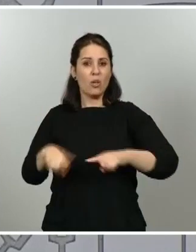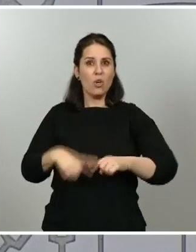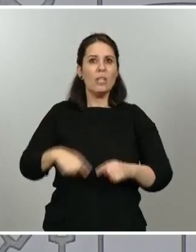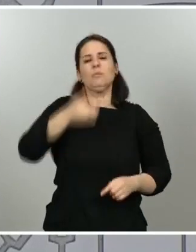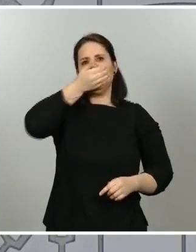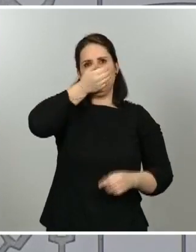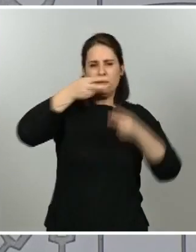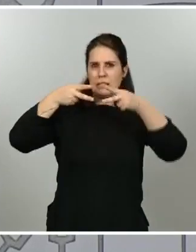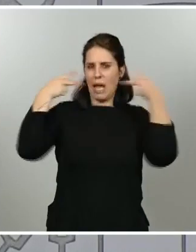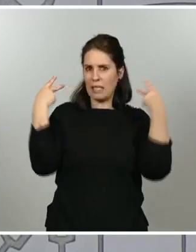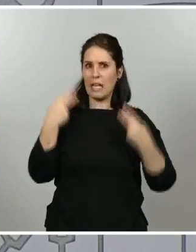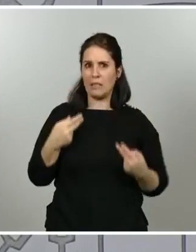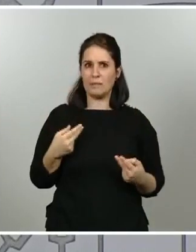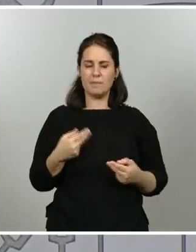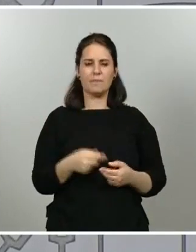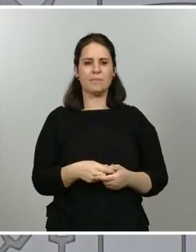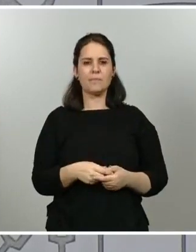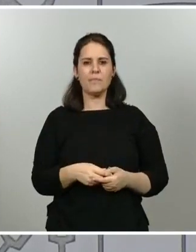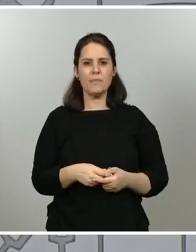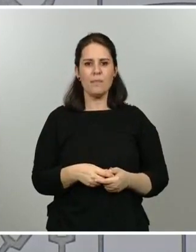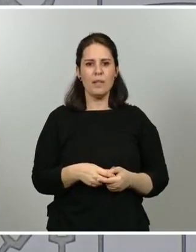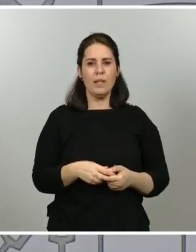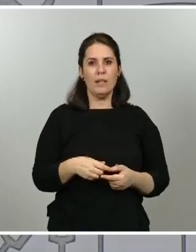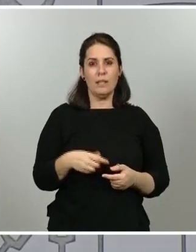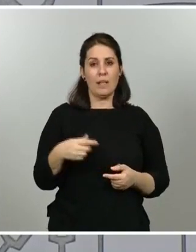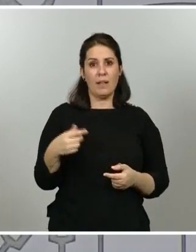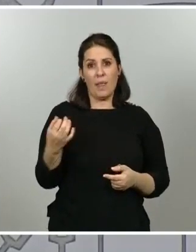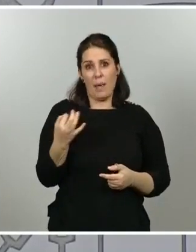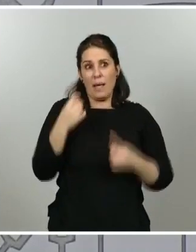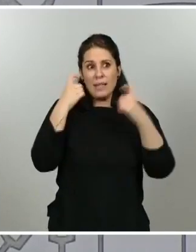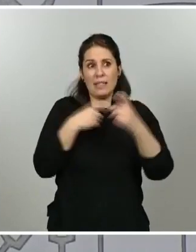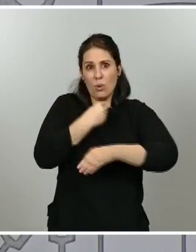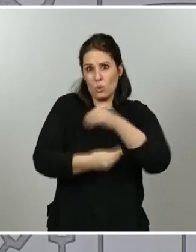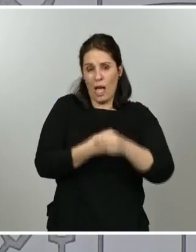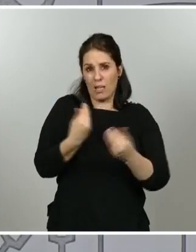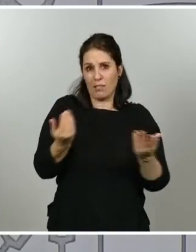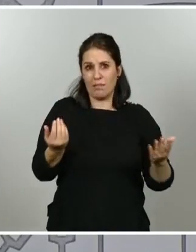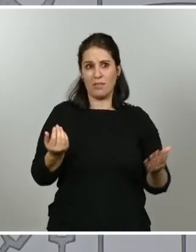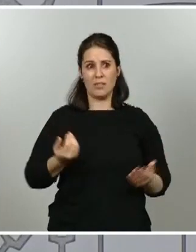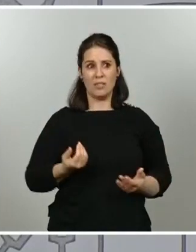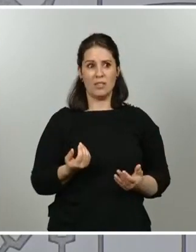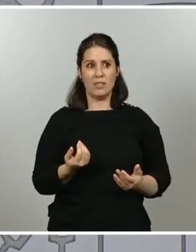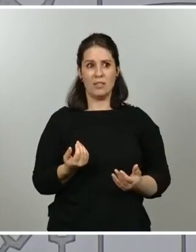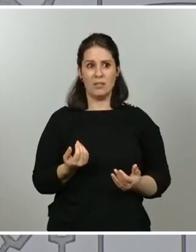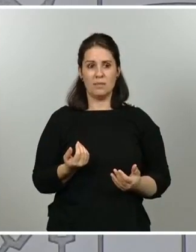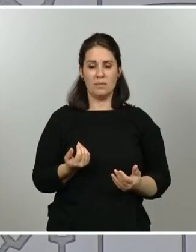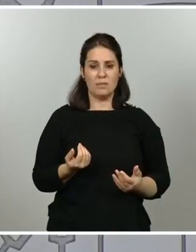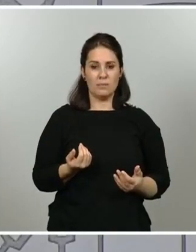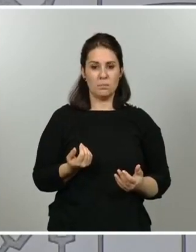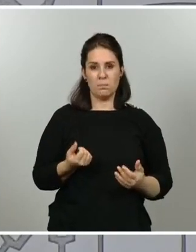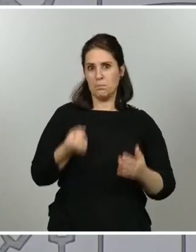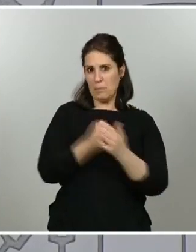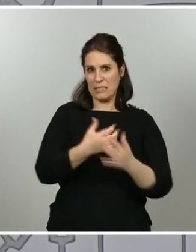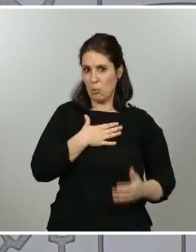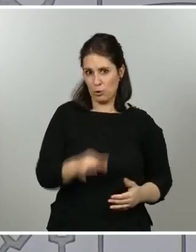de distanciamiento social. Entiendo que se tienen que intentar utilizar estas mascarillas lo más frecuentemente